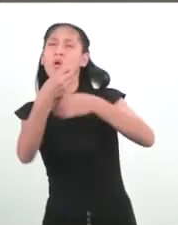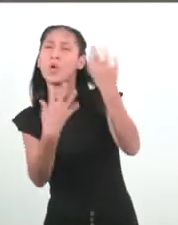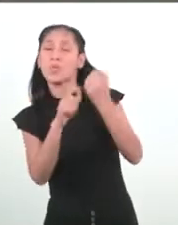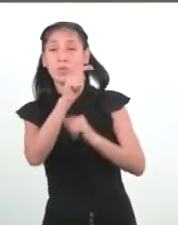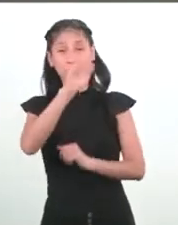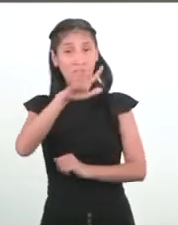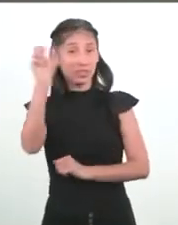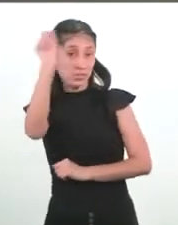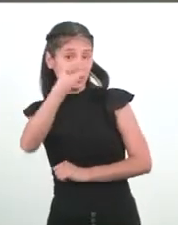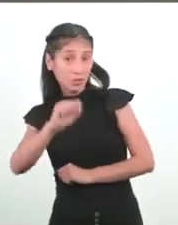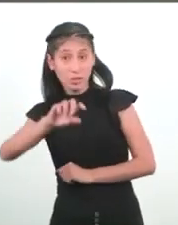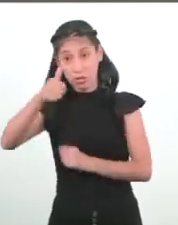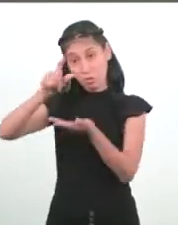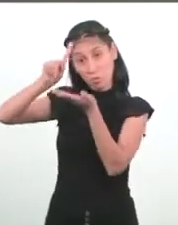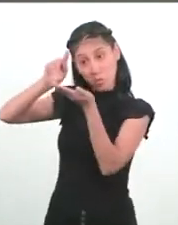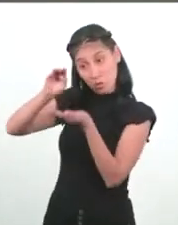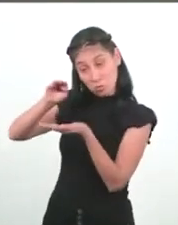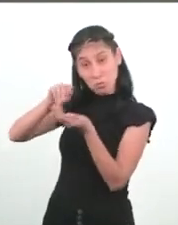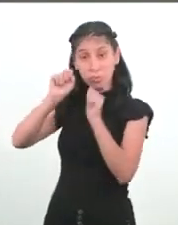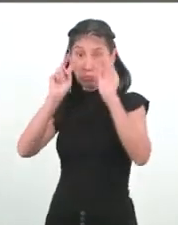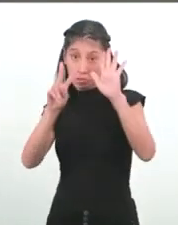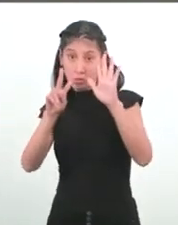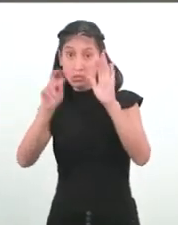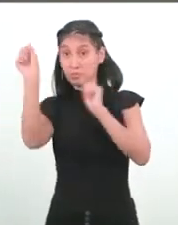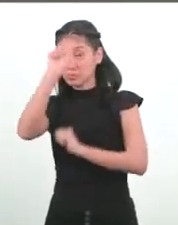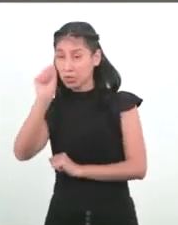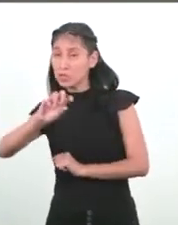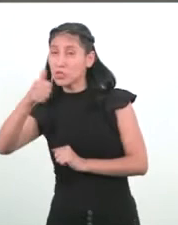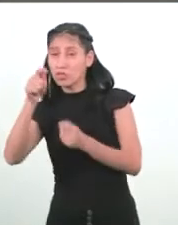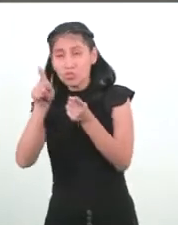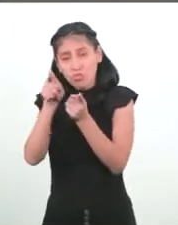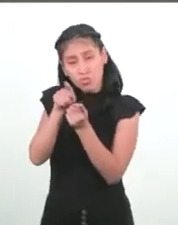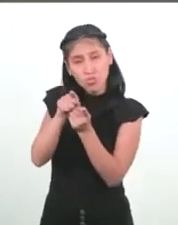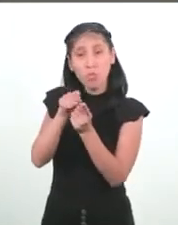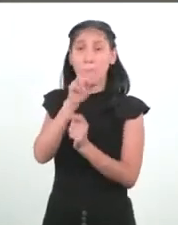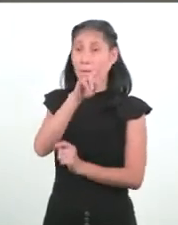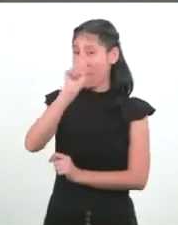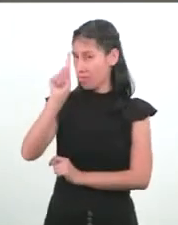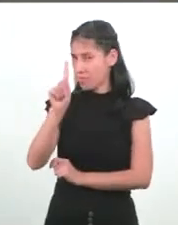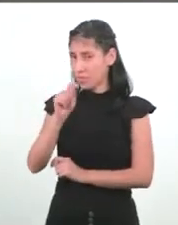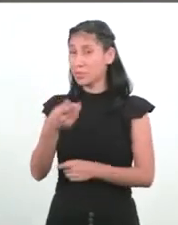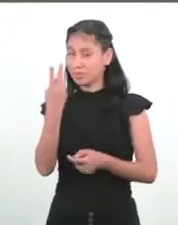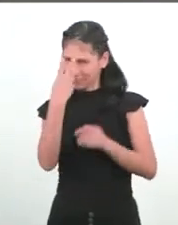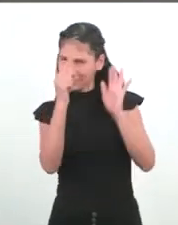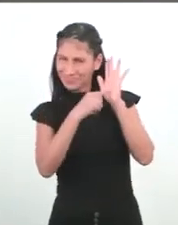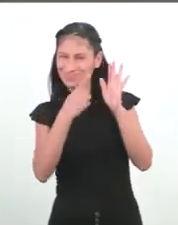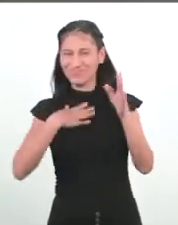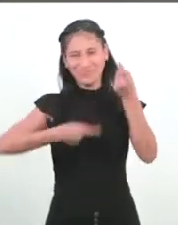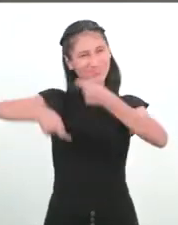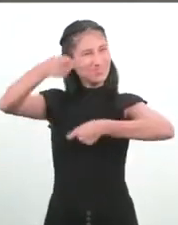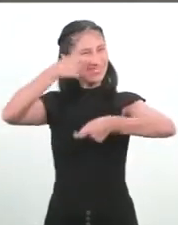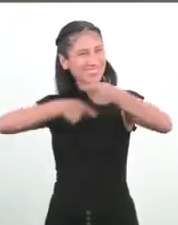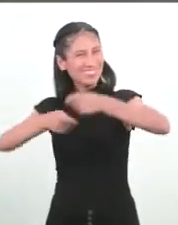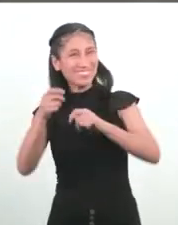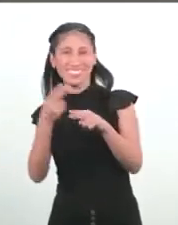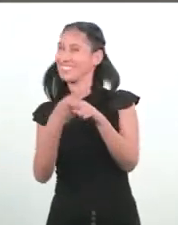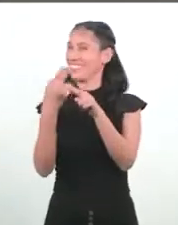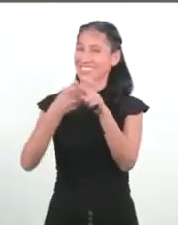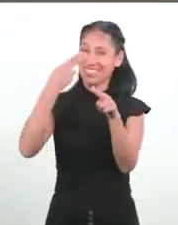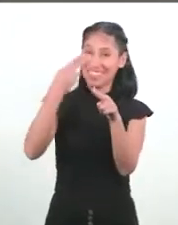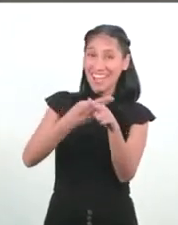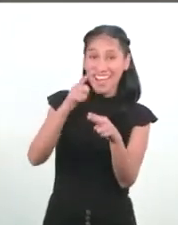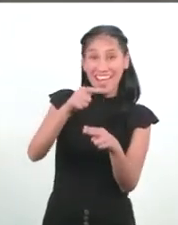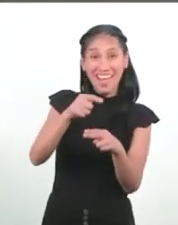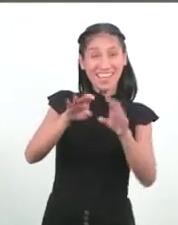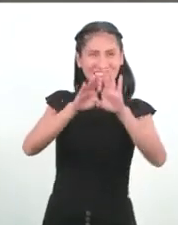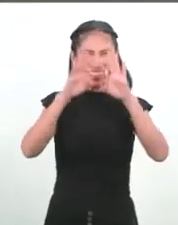otros tamaños están 7 y 21, respectivamente. Y ya saben, este es mi nuevo emprendimiento. Pronto me podrán encontrar en